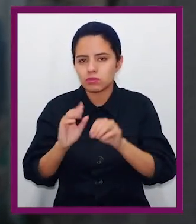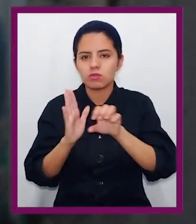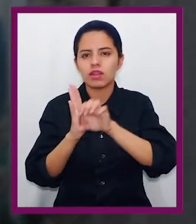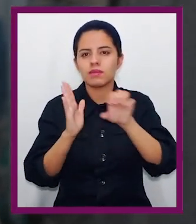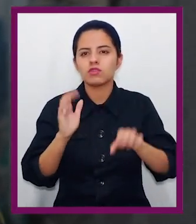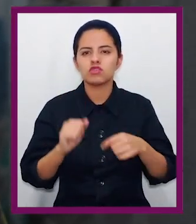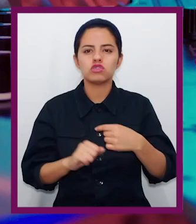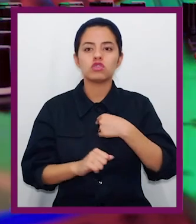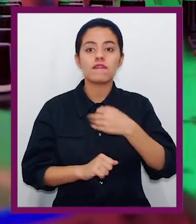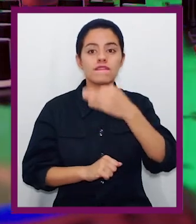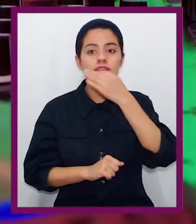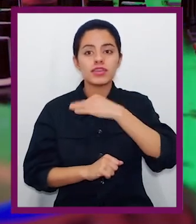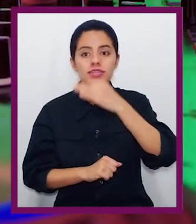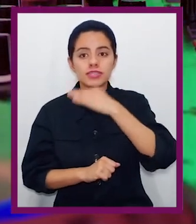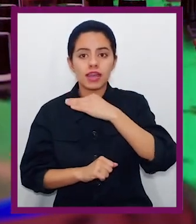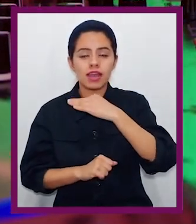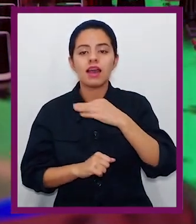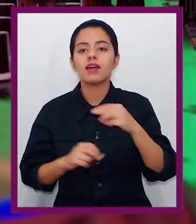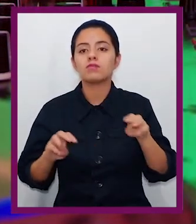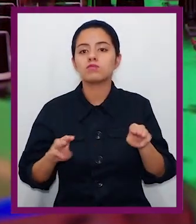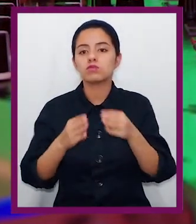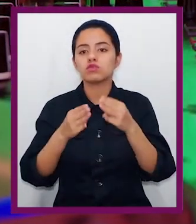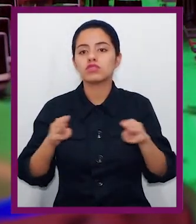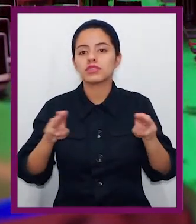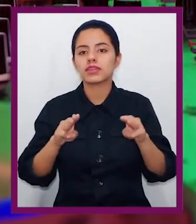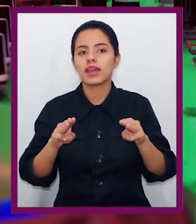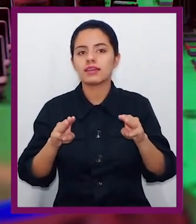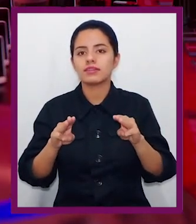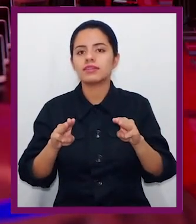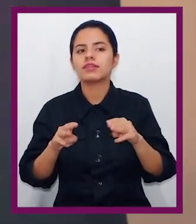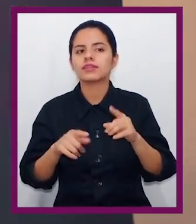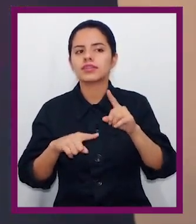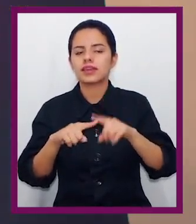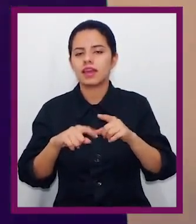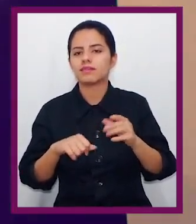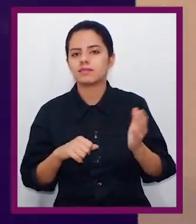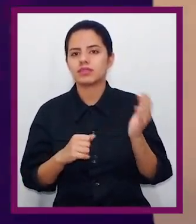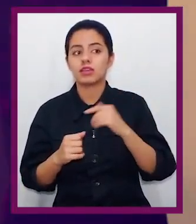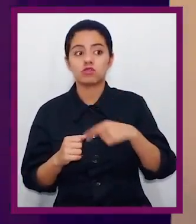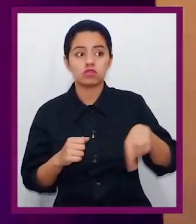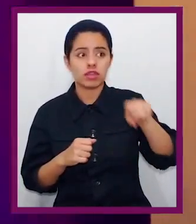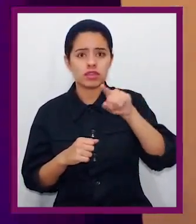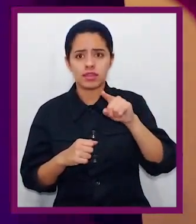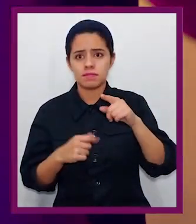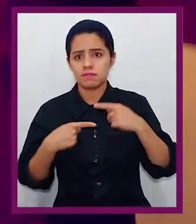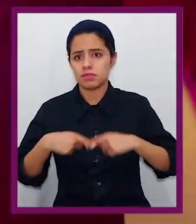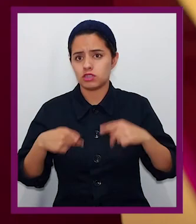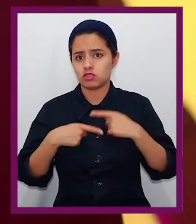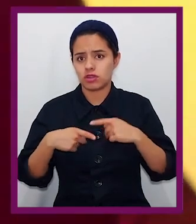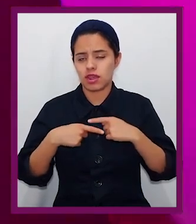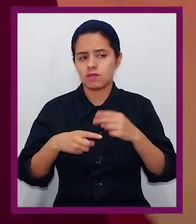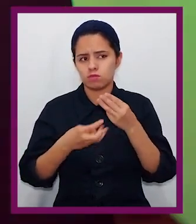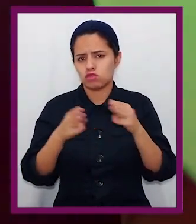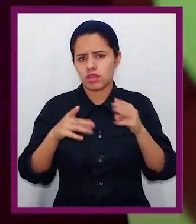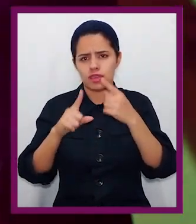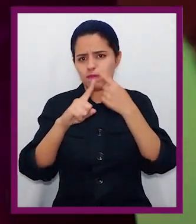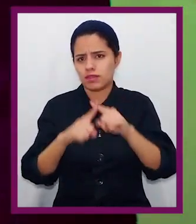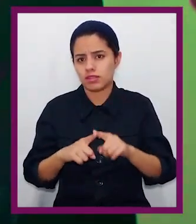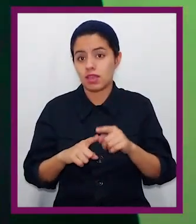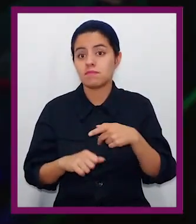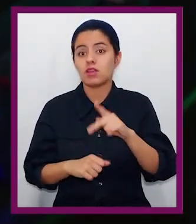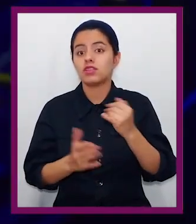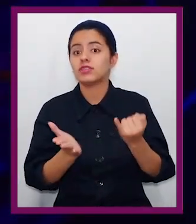una fiesta y yo decido la música que se va a poner. Invito a muchas personas que les gusta música de todo tipo, pero yo estoy poniendo la